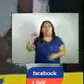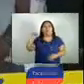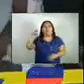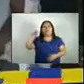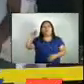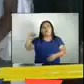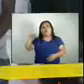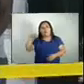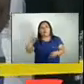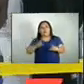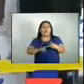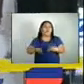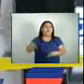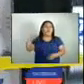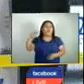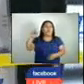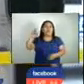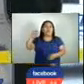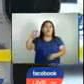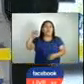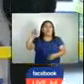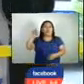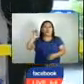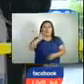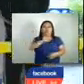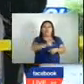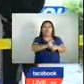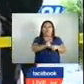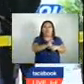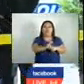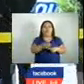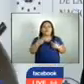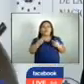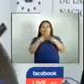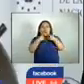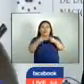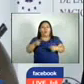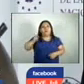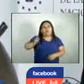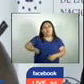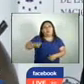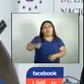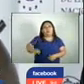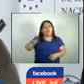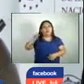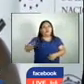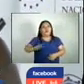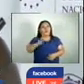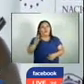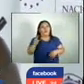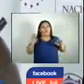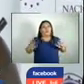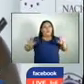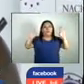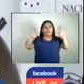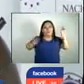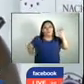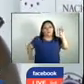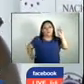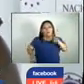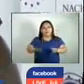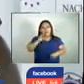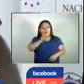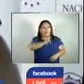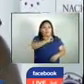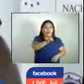y José Gregorio Olguín, ambos ecuatorianos, cuya condena fue dictada por el Tribunal Segundo de Sentencia de San Salvador. Cabe señalar